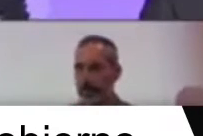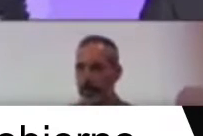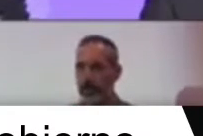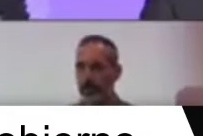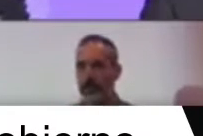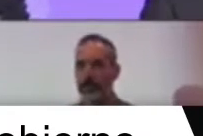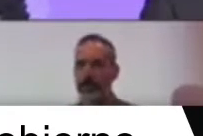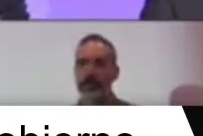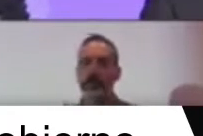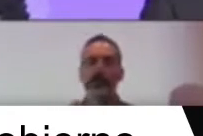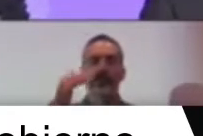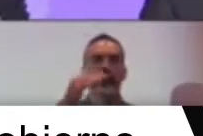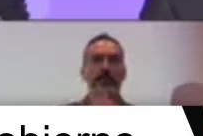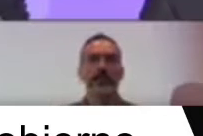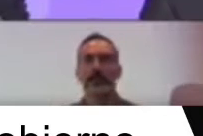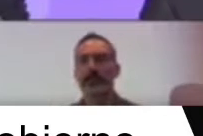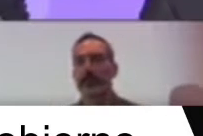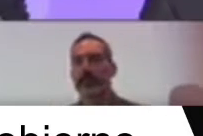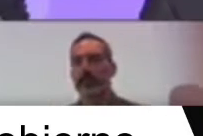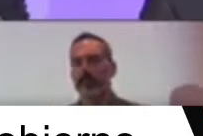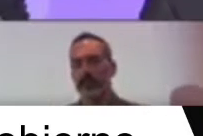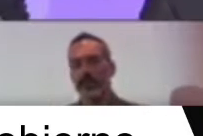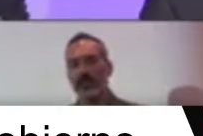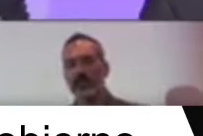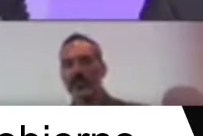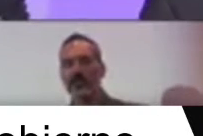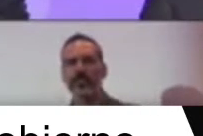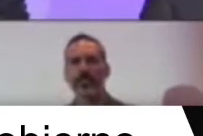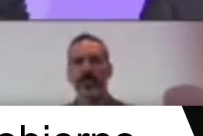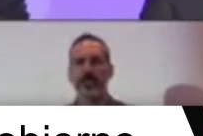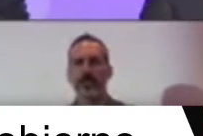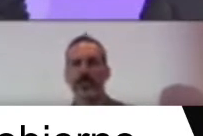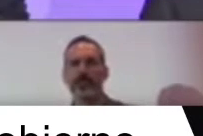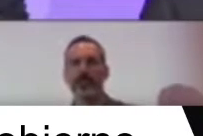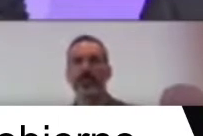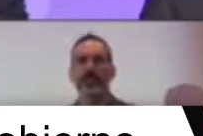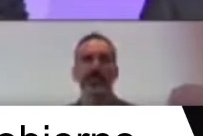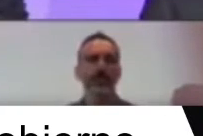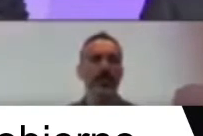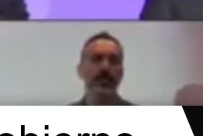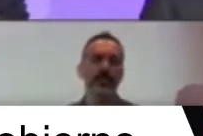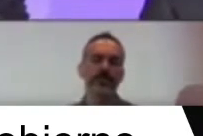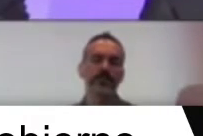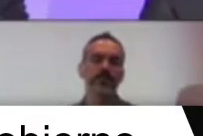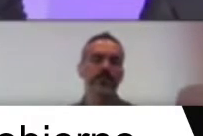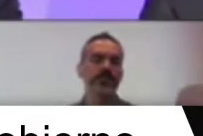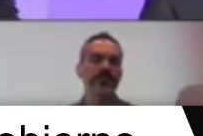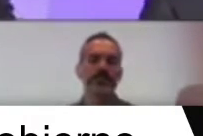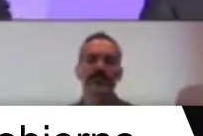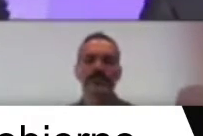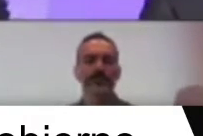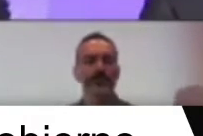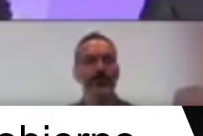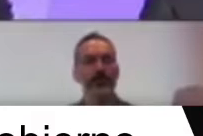rebasa a los soldados estadounidenses muertos en todas sus guerras a lo largo de su